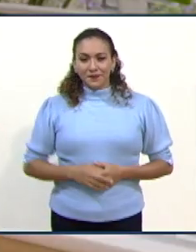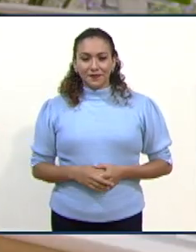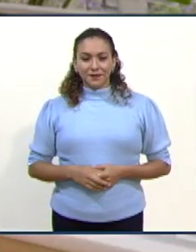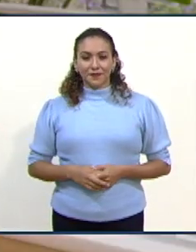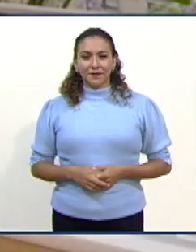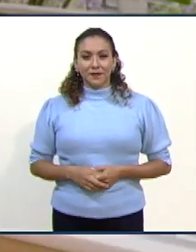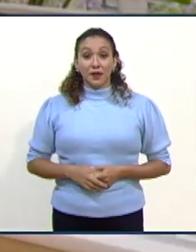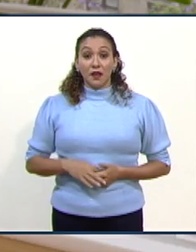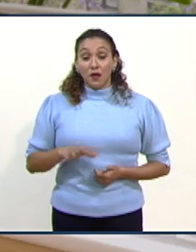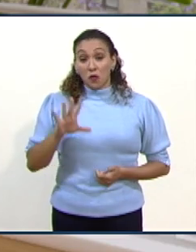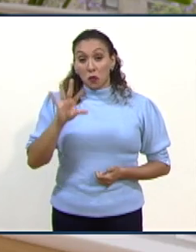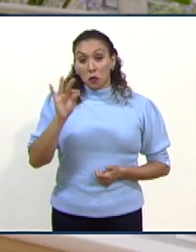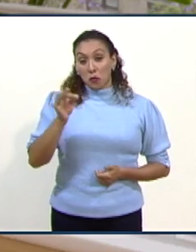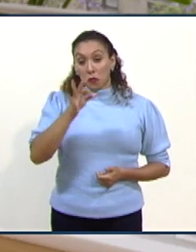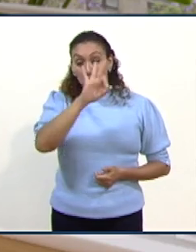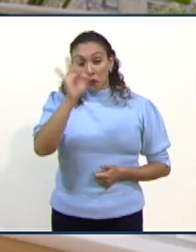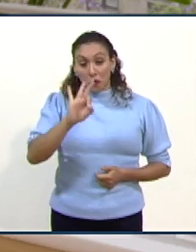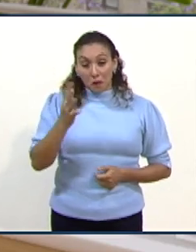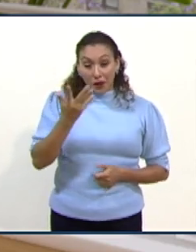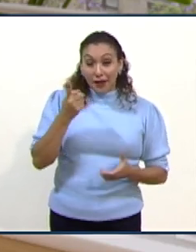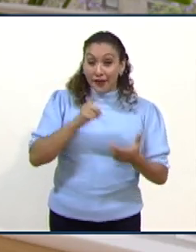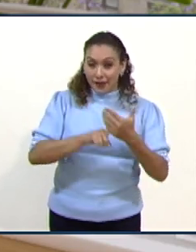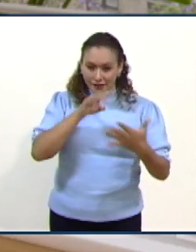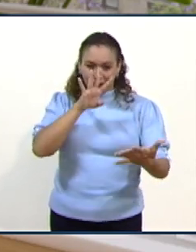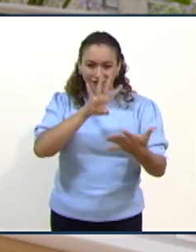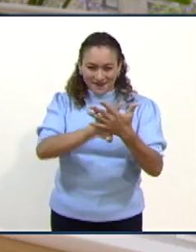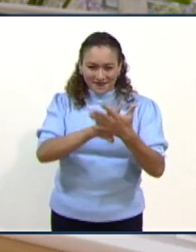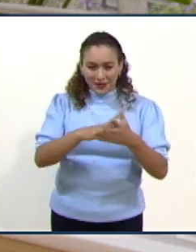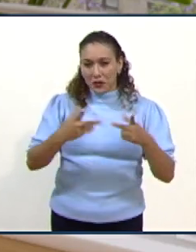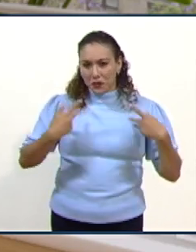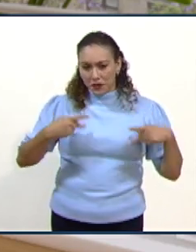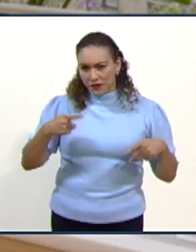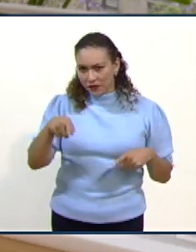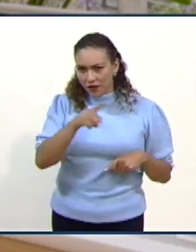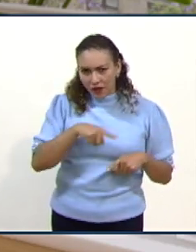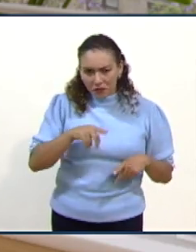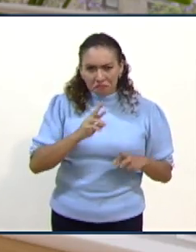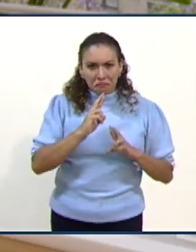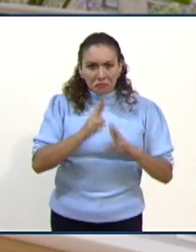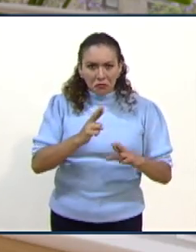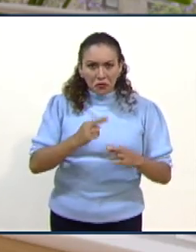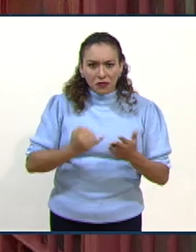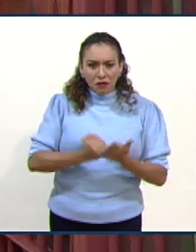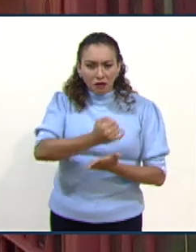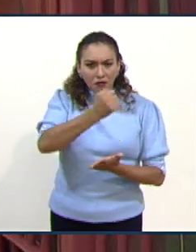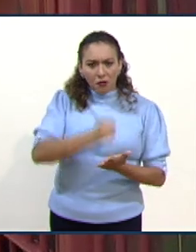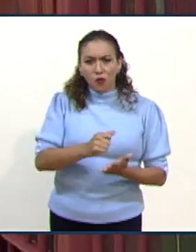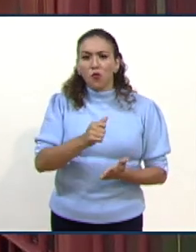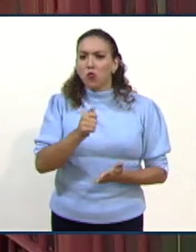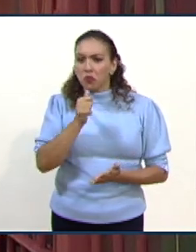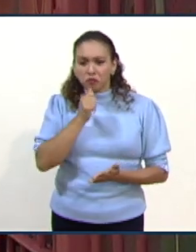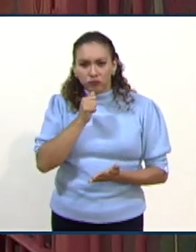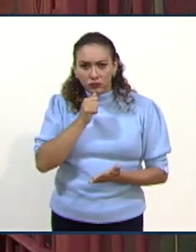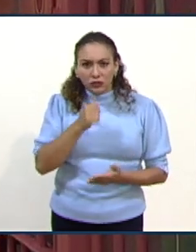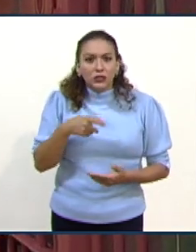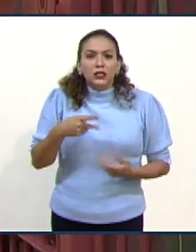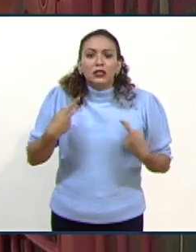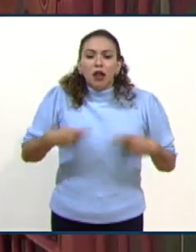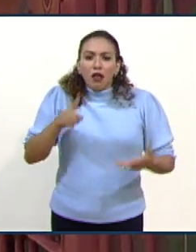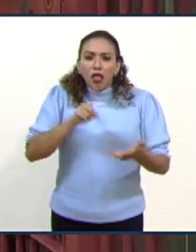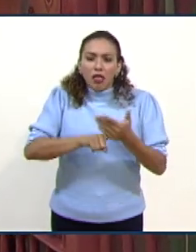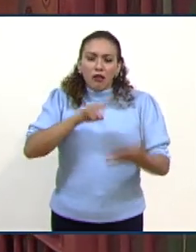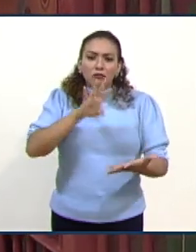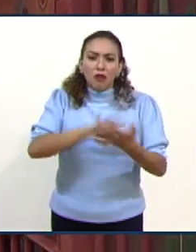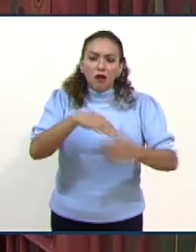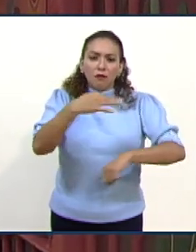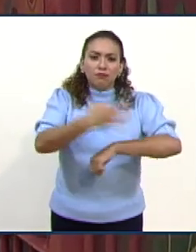Y más del 40% de las personas privadas de la libertad no han recibido una sentencia y se encuentran en prisión preventiva